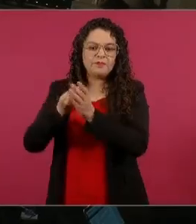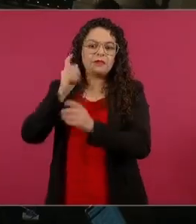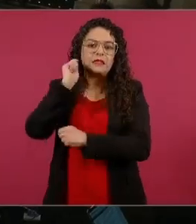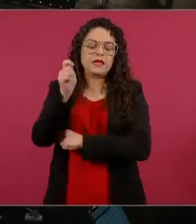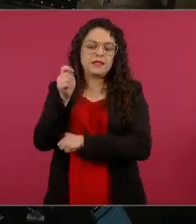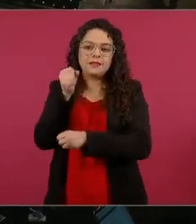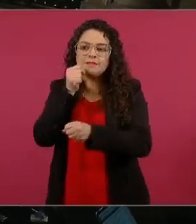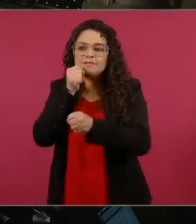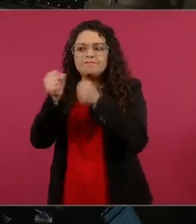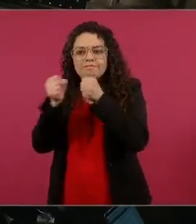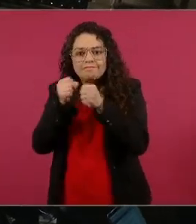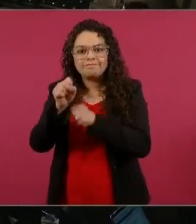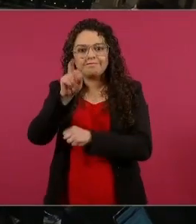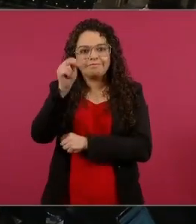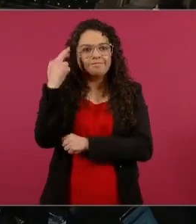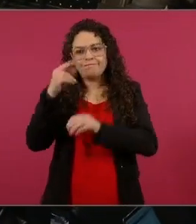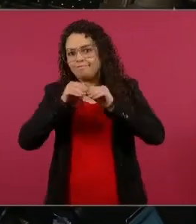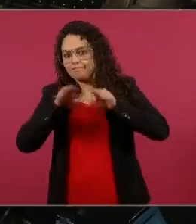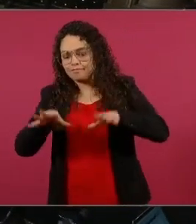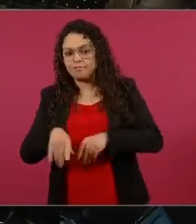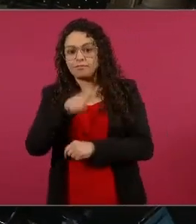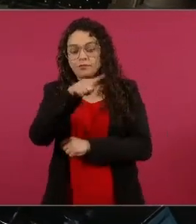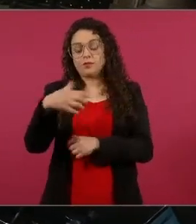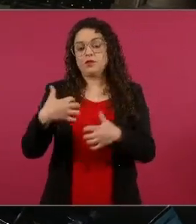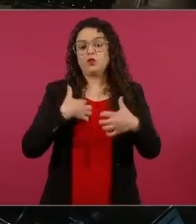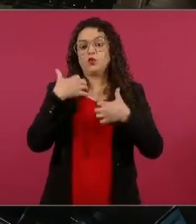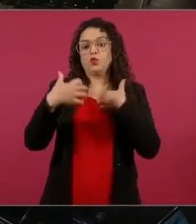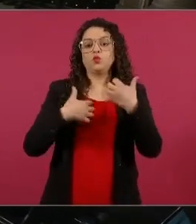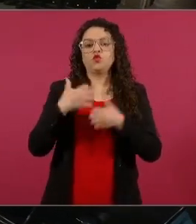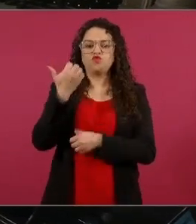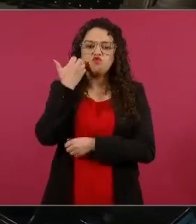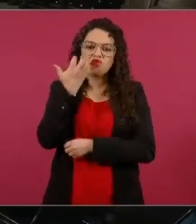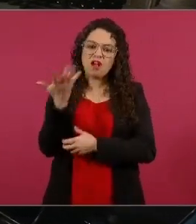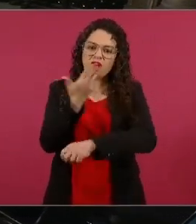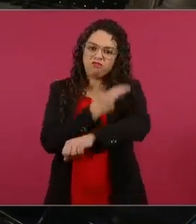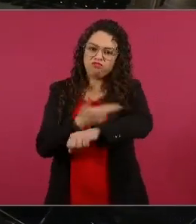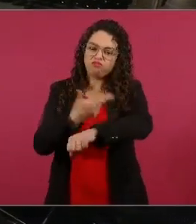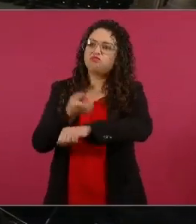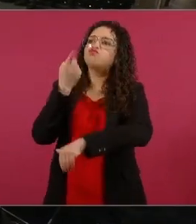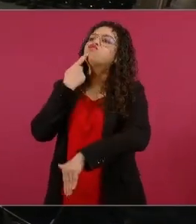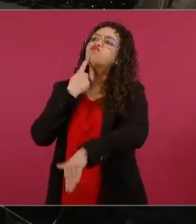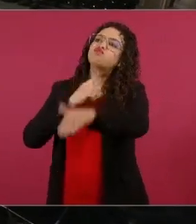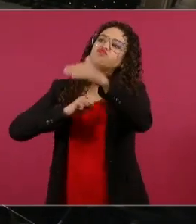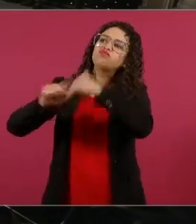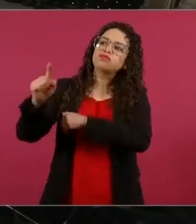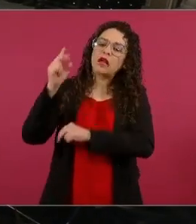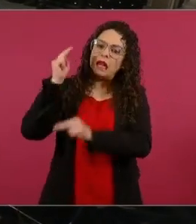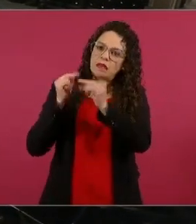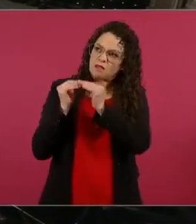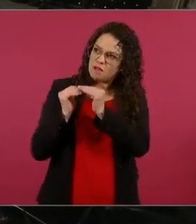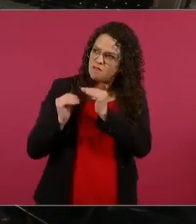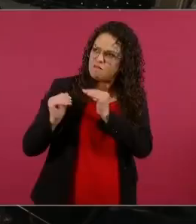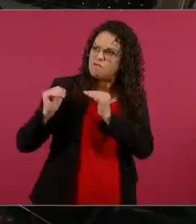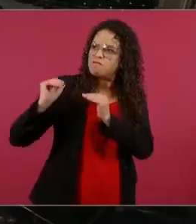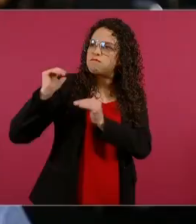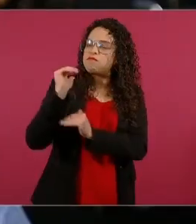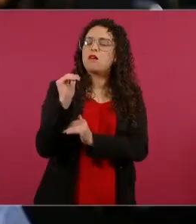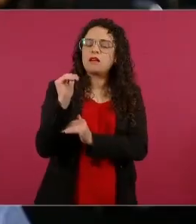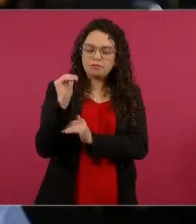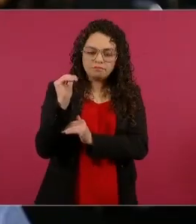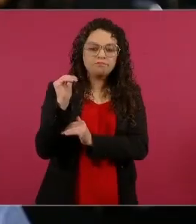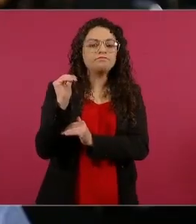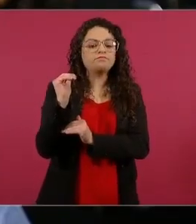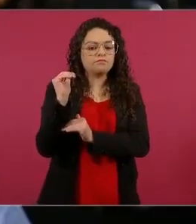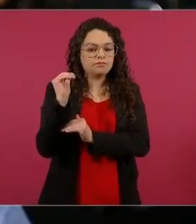quien molesto pues amenaza con con demandar en Altos rangos en Altos este de lugares